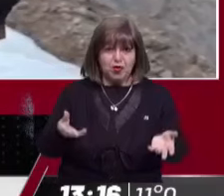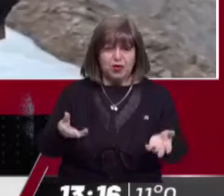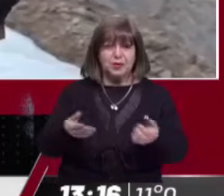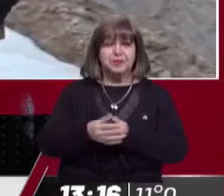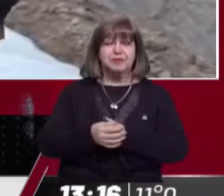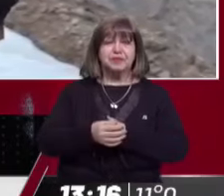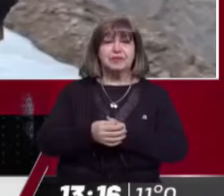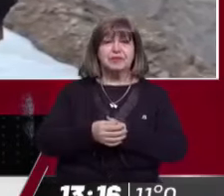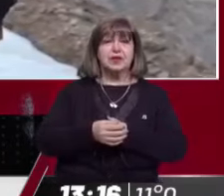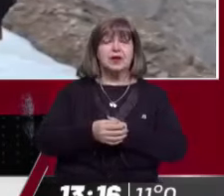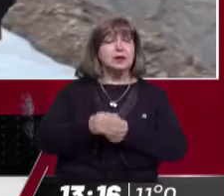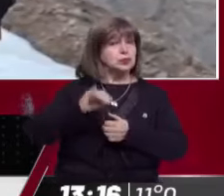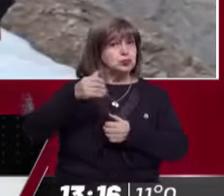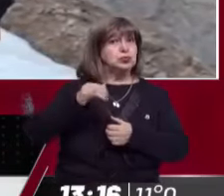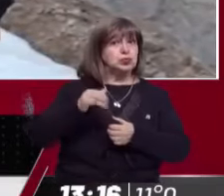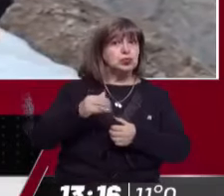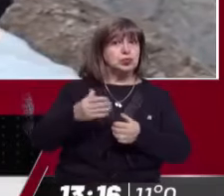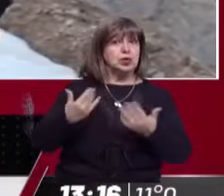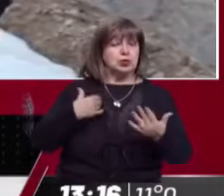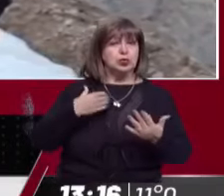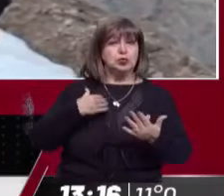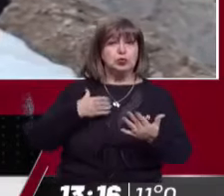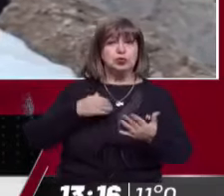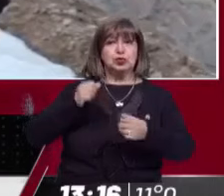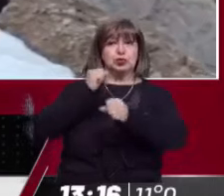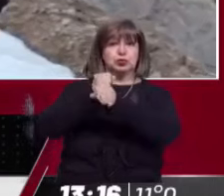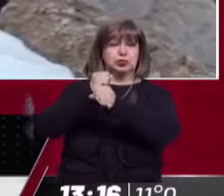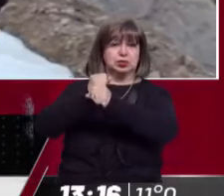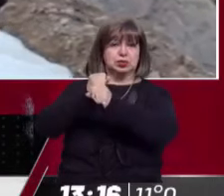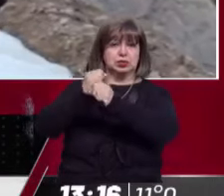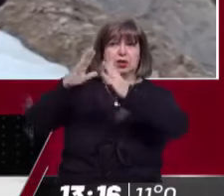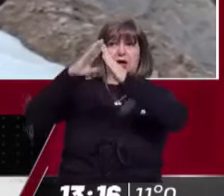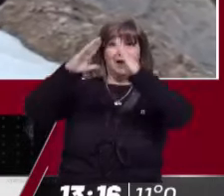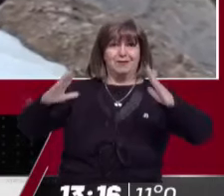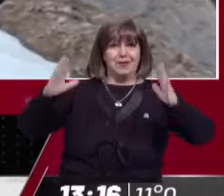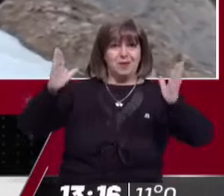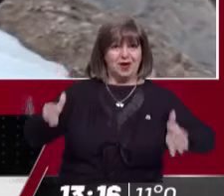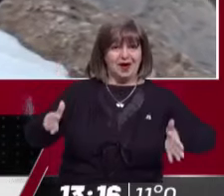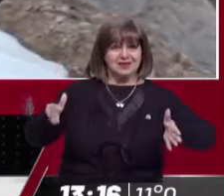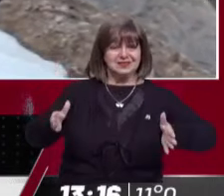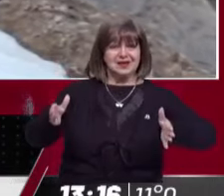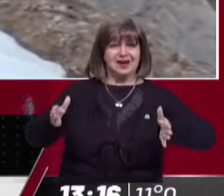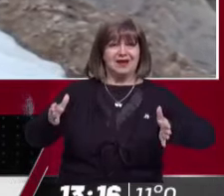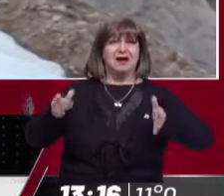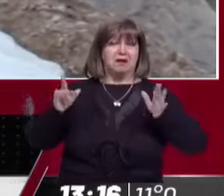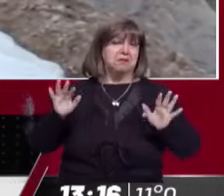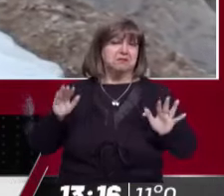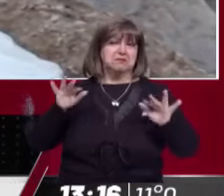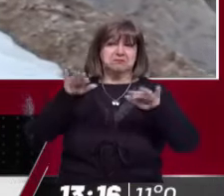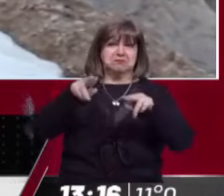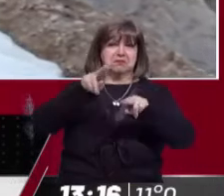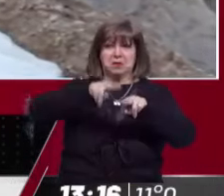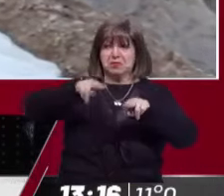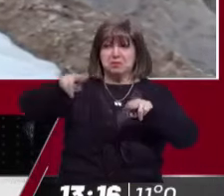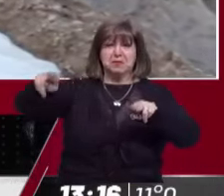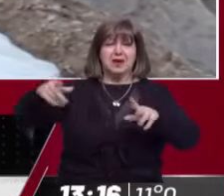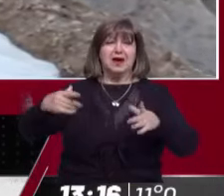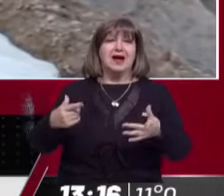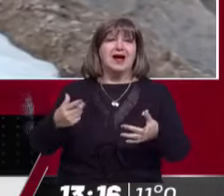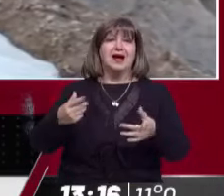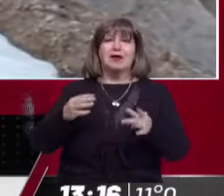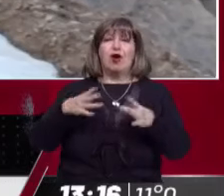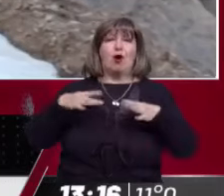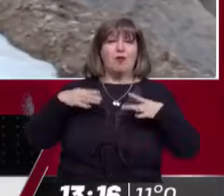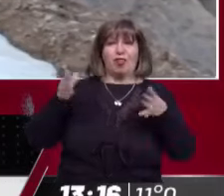exactamente. El refugio siempre tratamos de mantenerlos con novedades y que sea un lugar muy cómodo para la gente que no está acostumbrada a